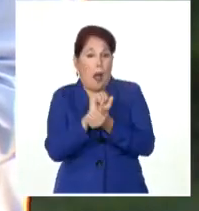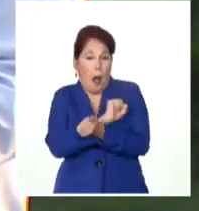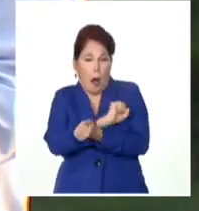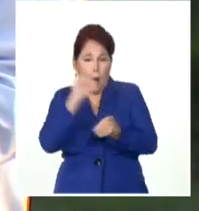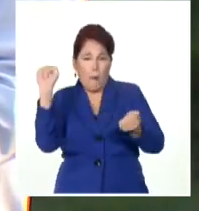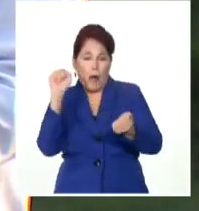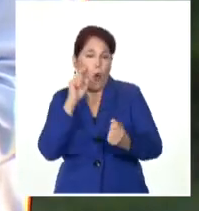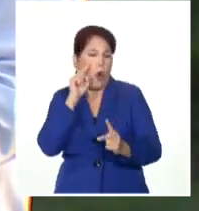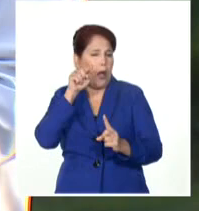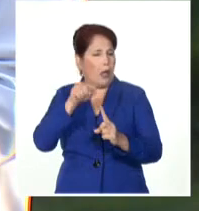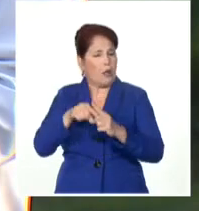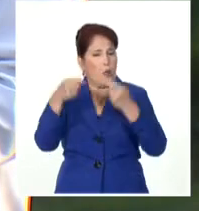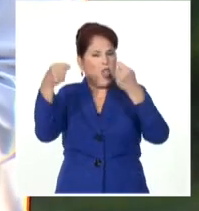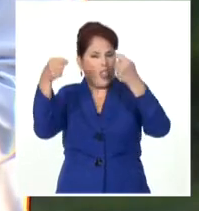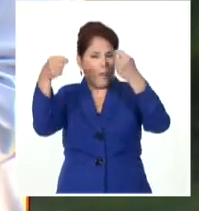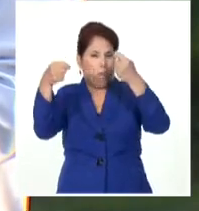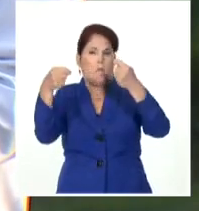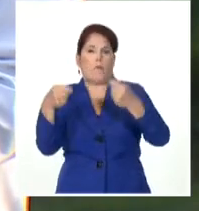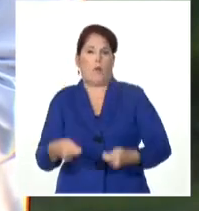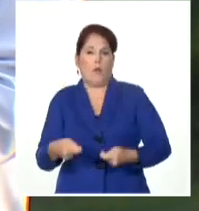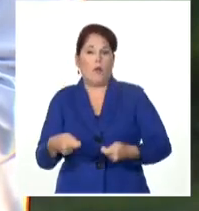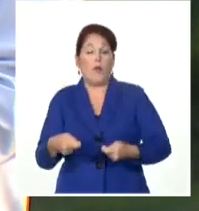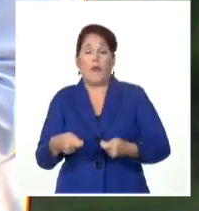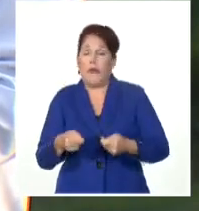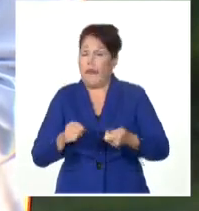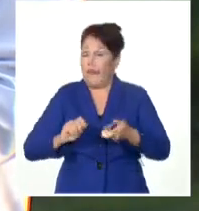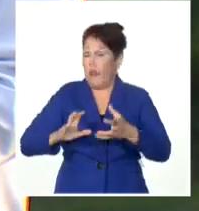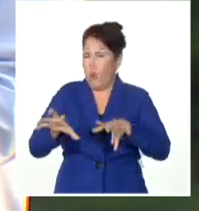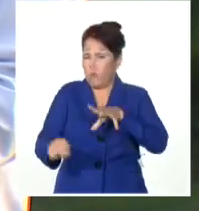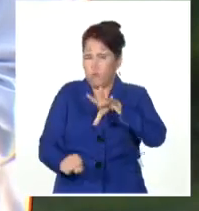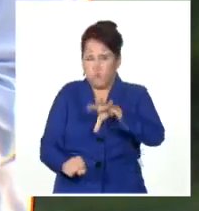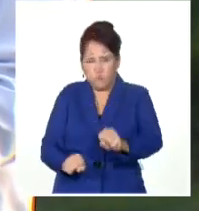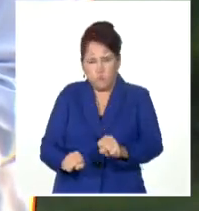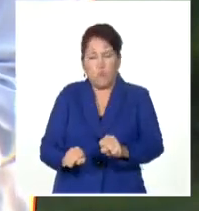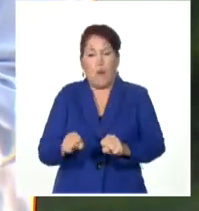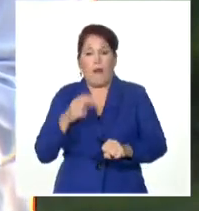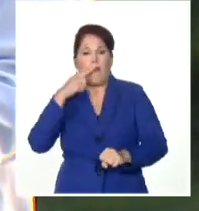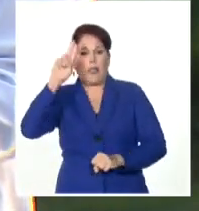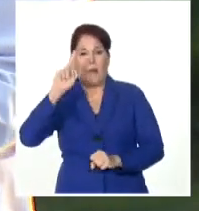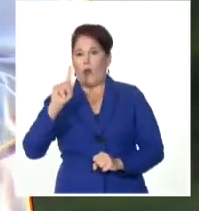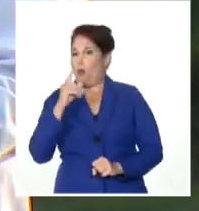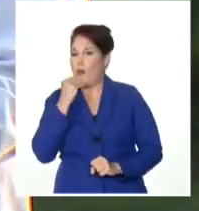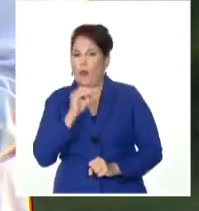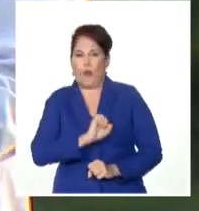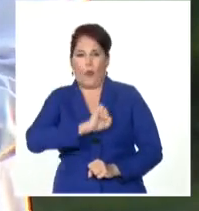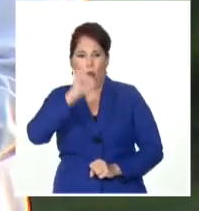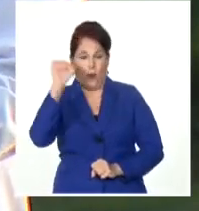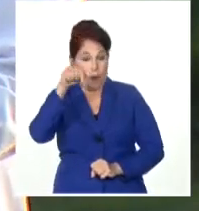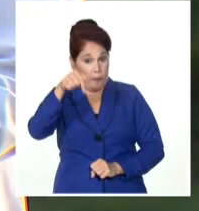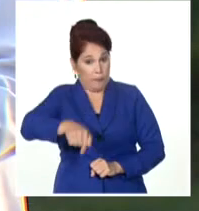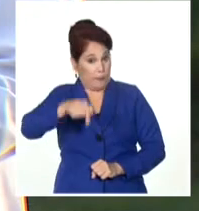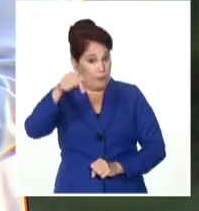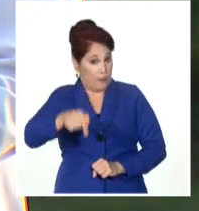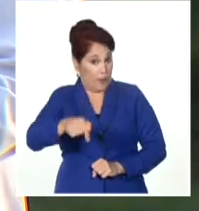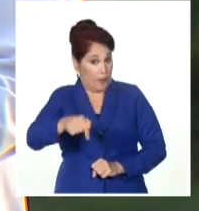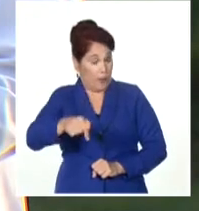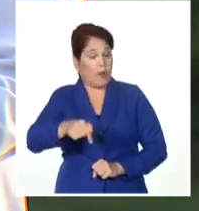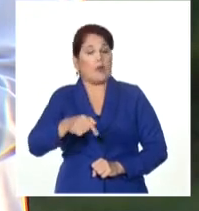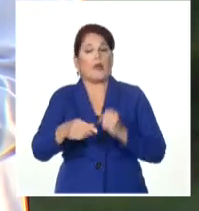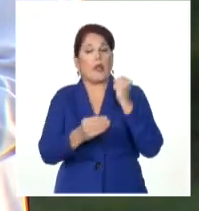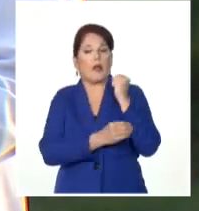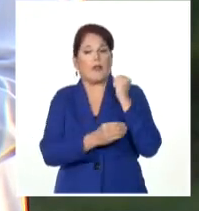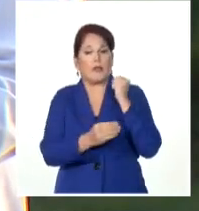claro objetivo de imponer por esta vía las metas que no pudo alcanzar el fascismo. Hoy, ante el